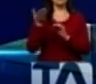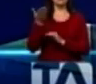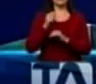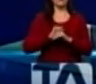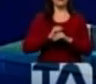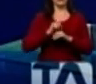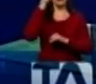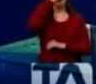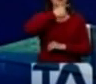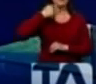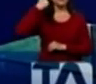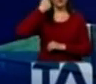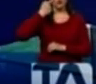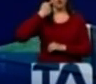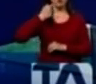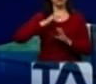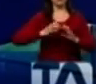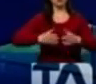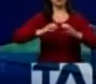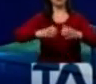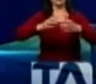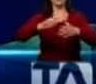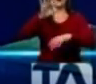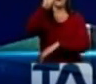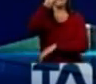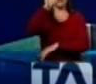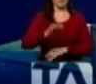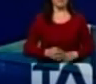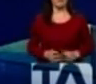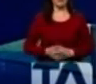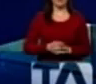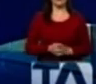etapa F bajo de Carapungo, sector La Cuchara, porque los vecinos tienen